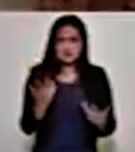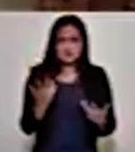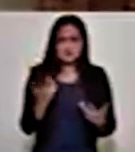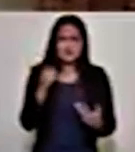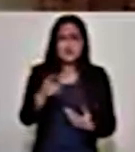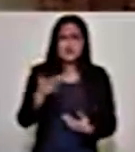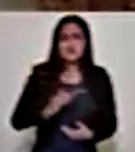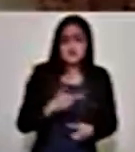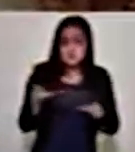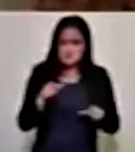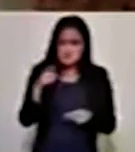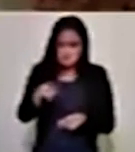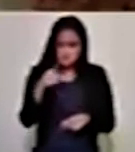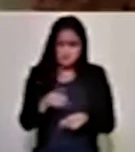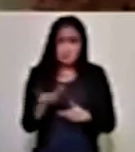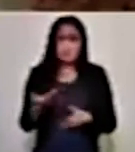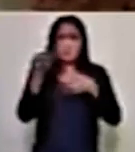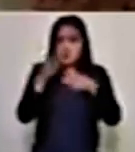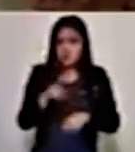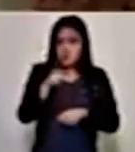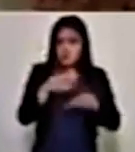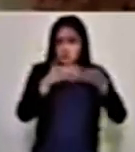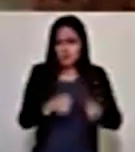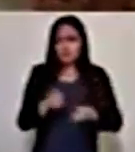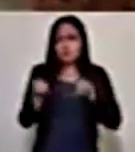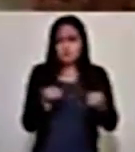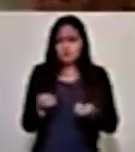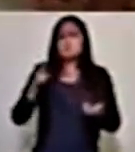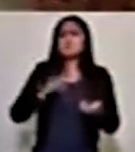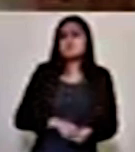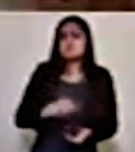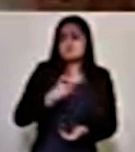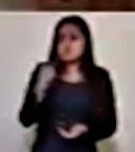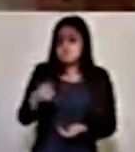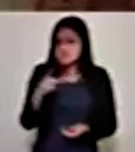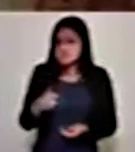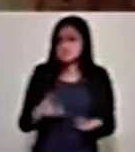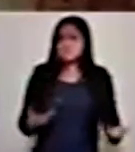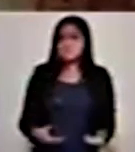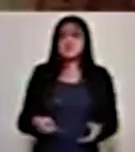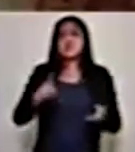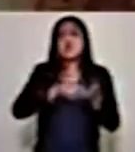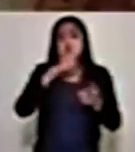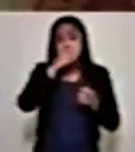Ellos tienen el control de las cuentas bancarias, el manejo administrativo, el manejo